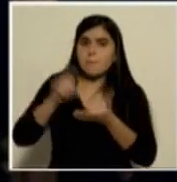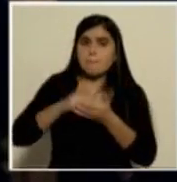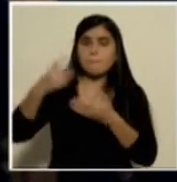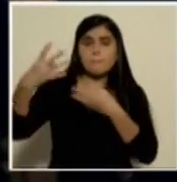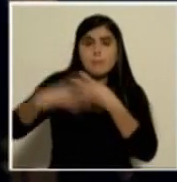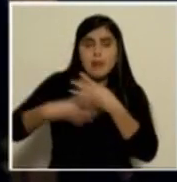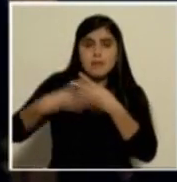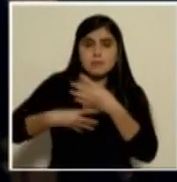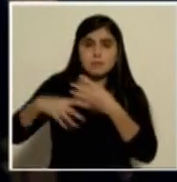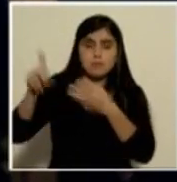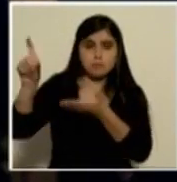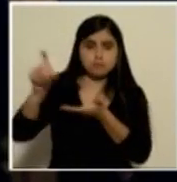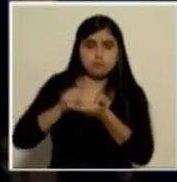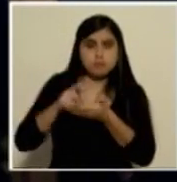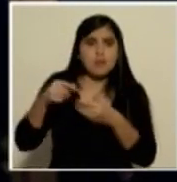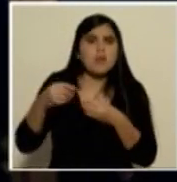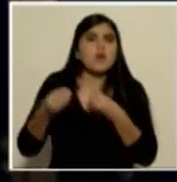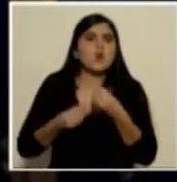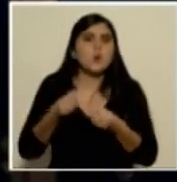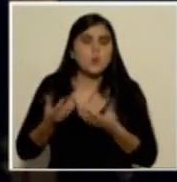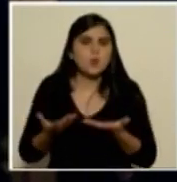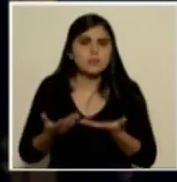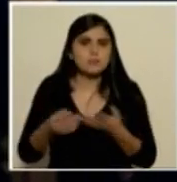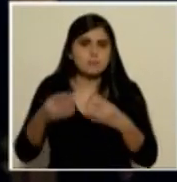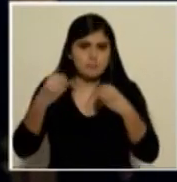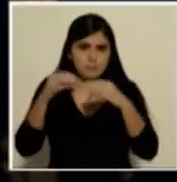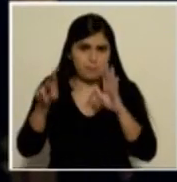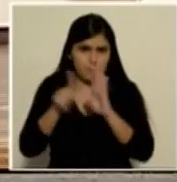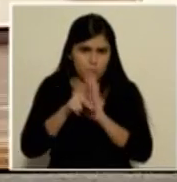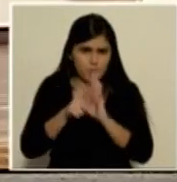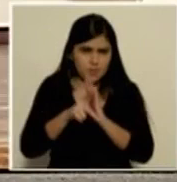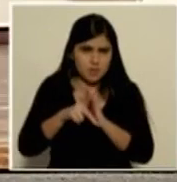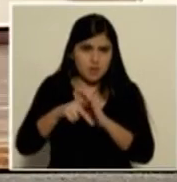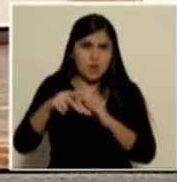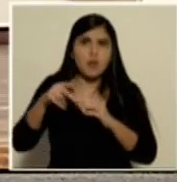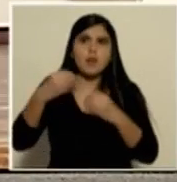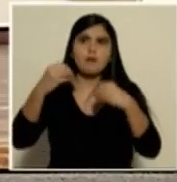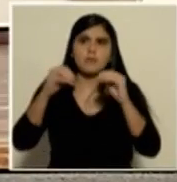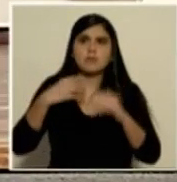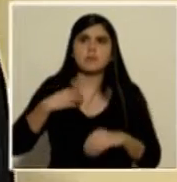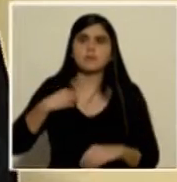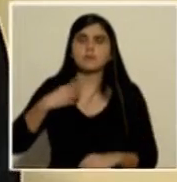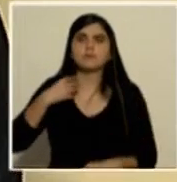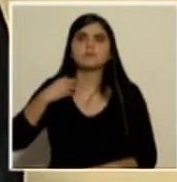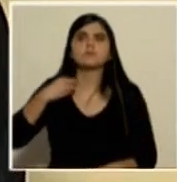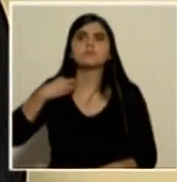pacientes recuperados estaban vendiendo este líquido. Gracias, Pablo. Señor Ministro de Salud.